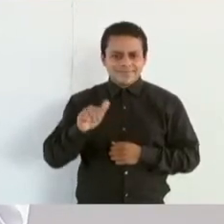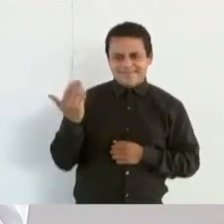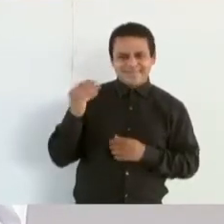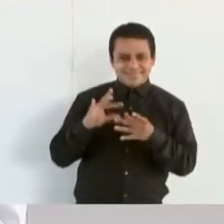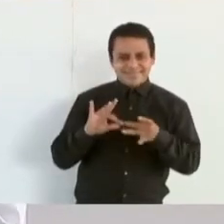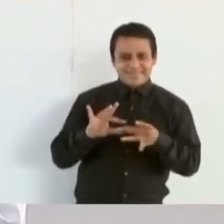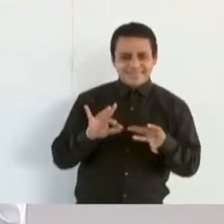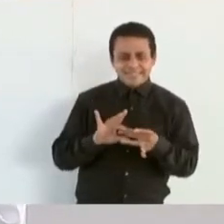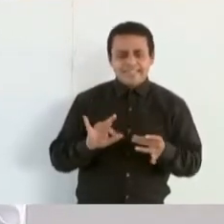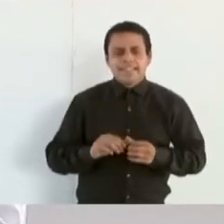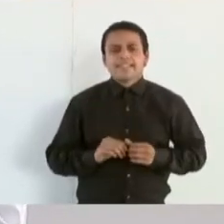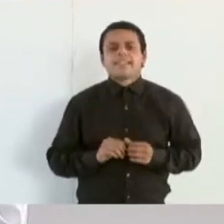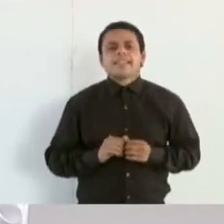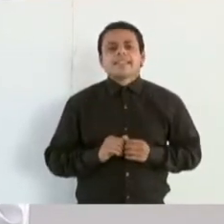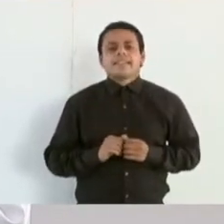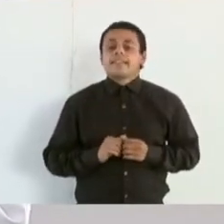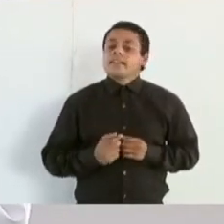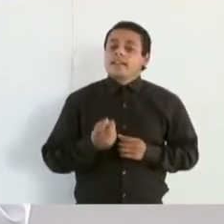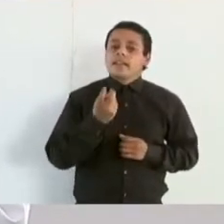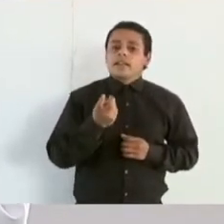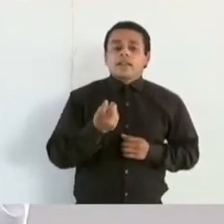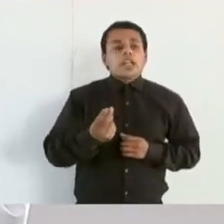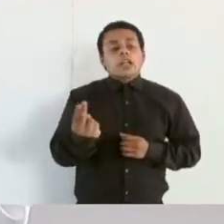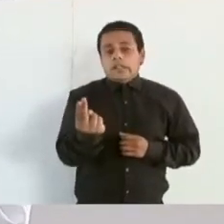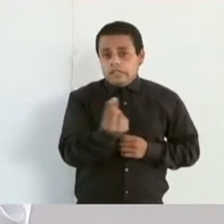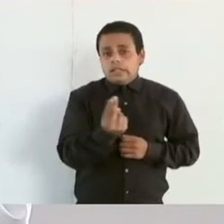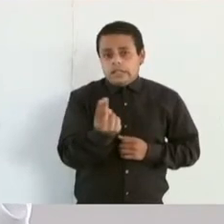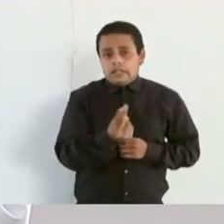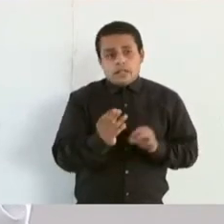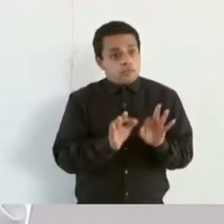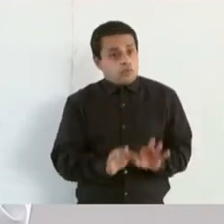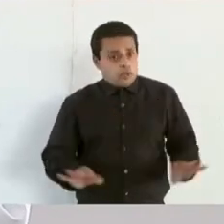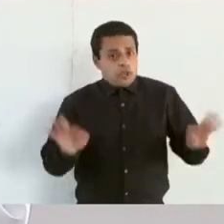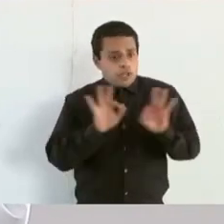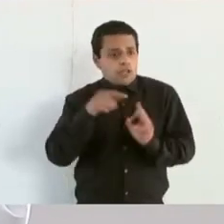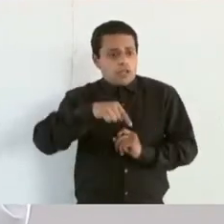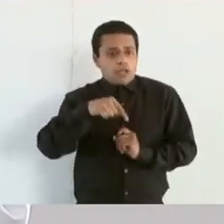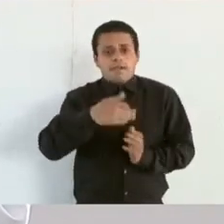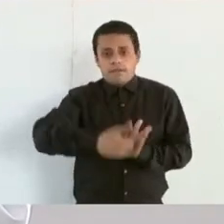es una necesidad sentida,